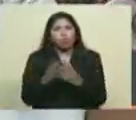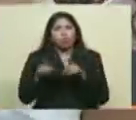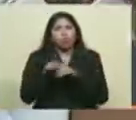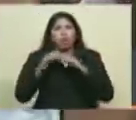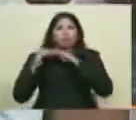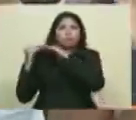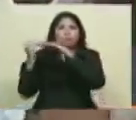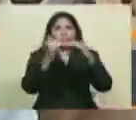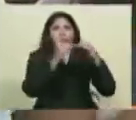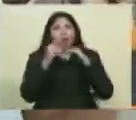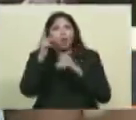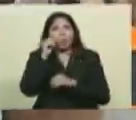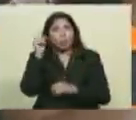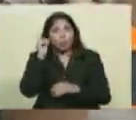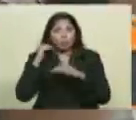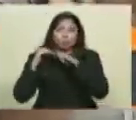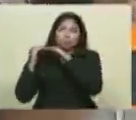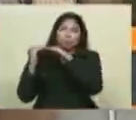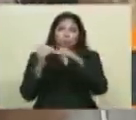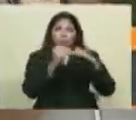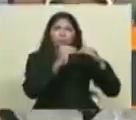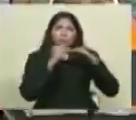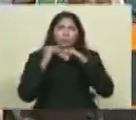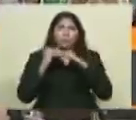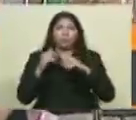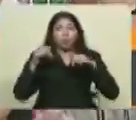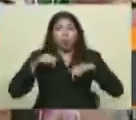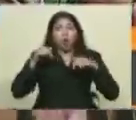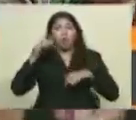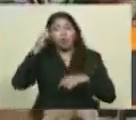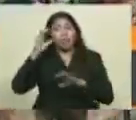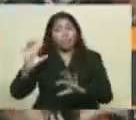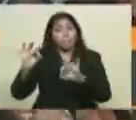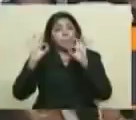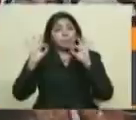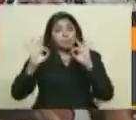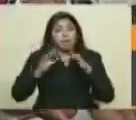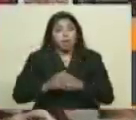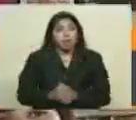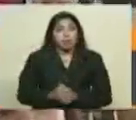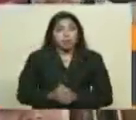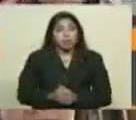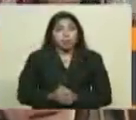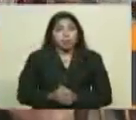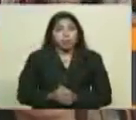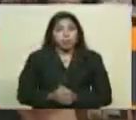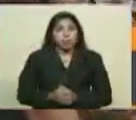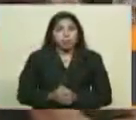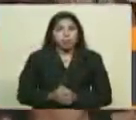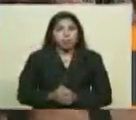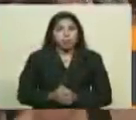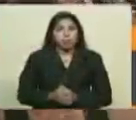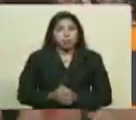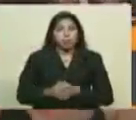género. El día de la igualdad ha sonado como campanada del mundo.